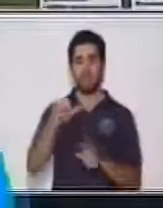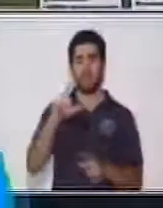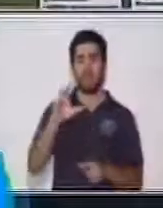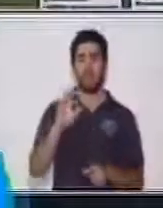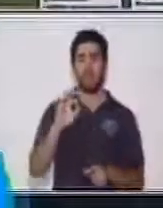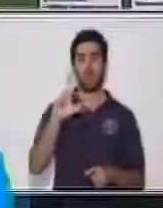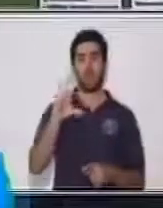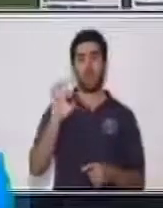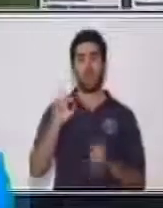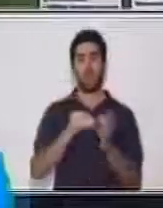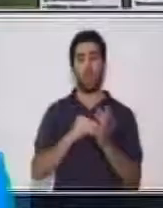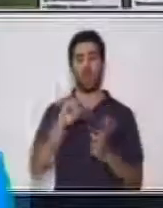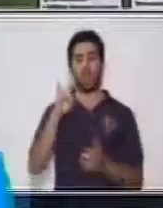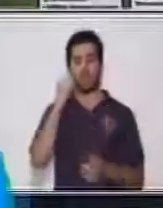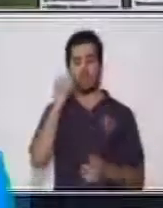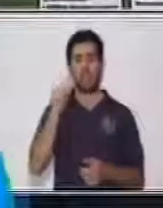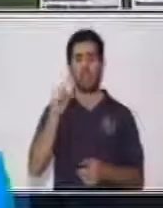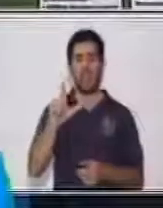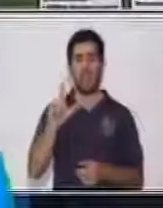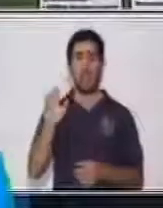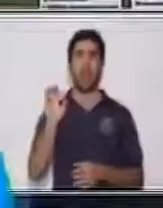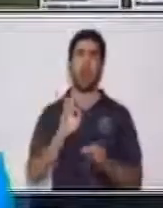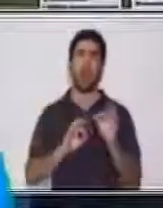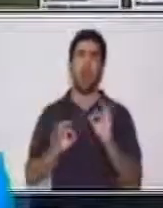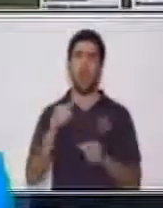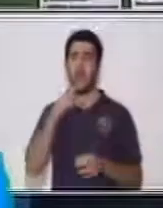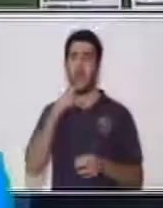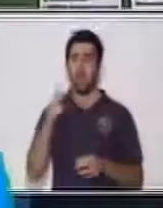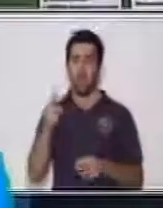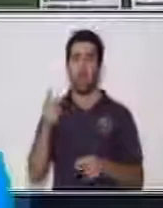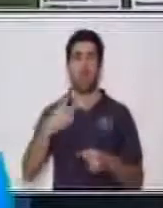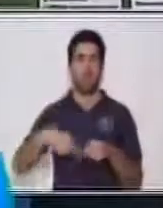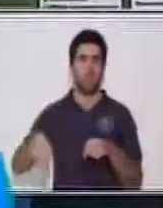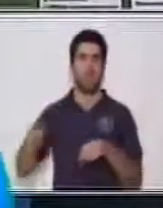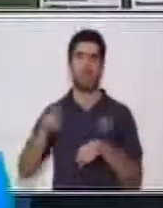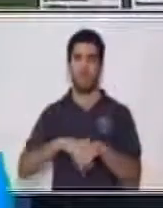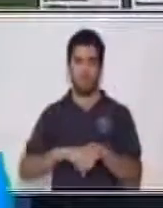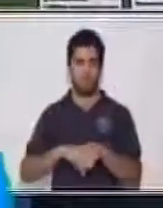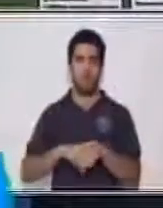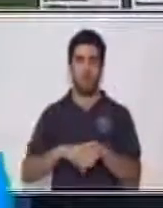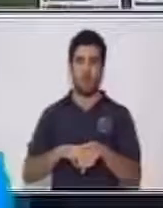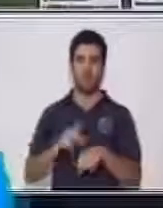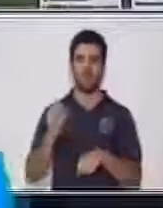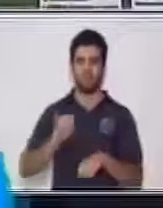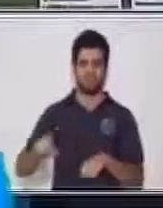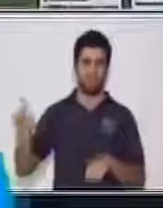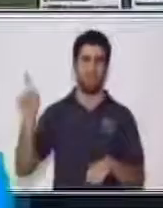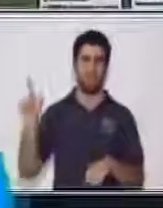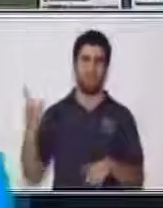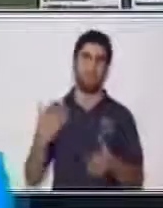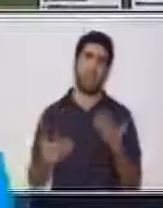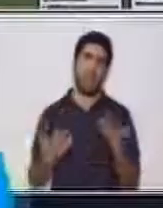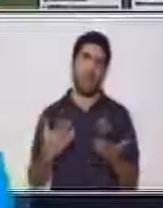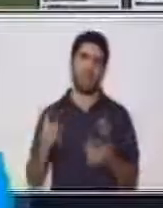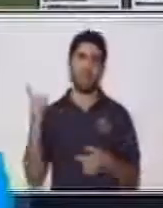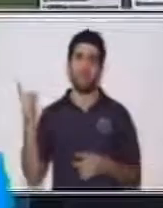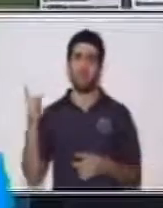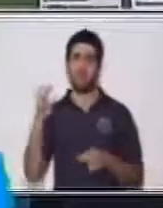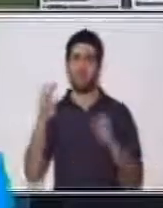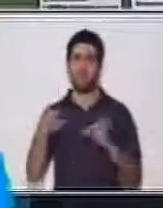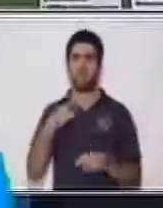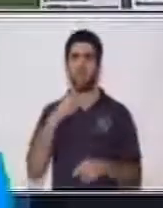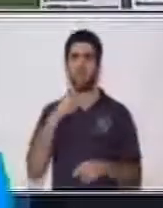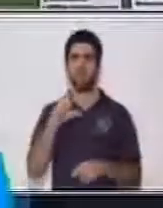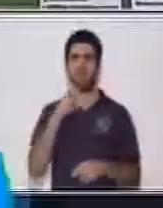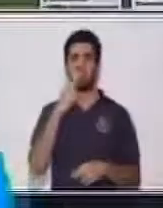al lenguaje común. Tal vez en tu comunidad o alguno de tus compañeros en la escuela te habló del chonte y tú